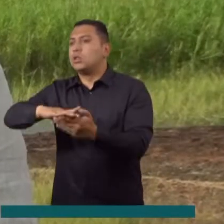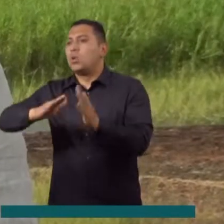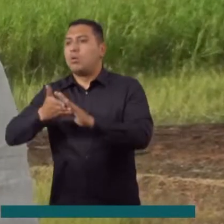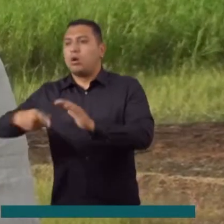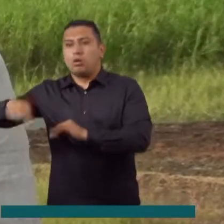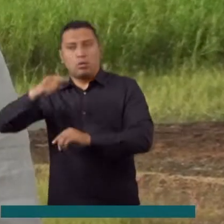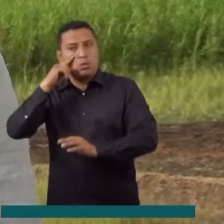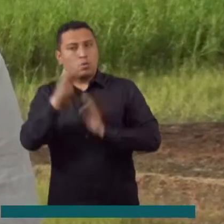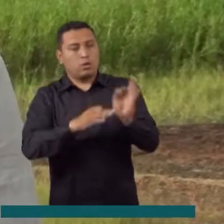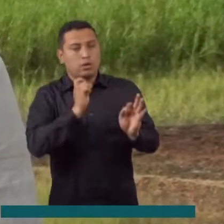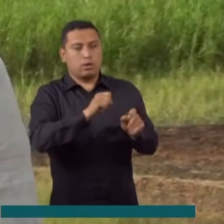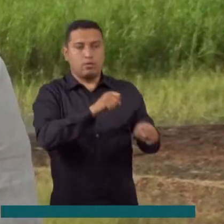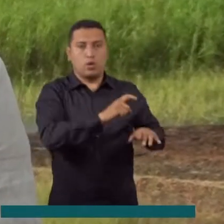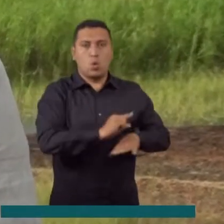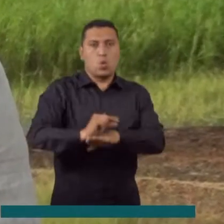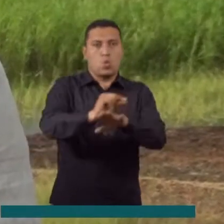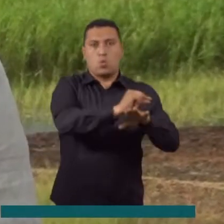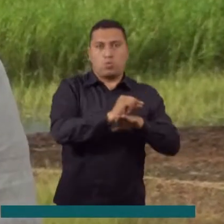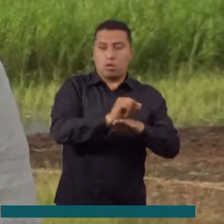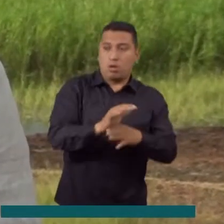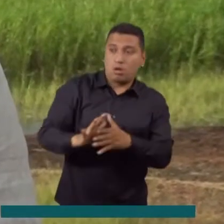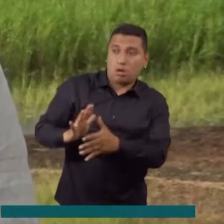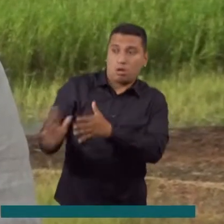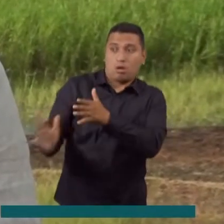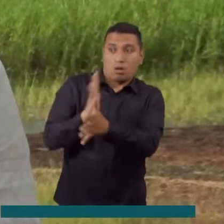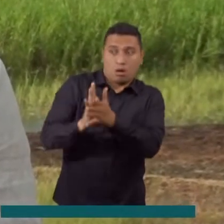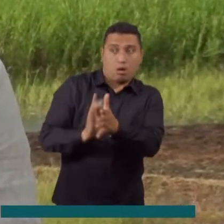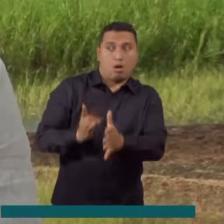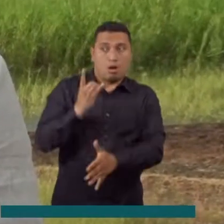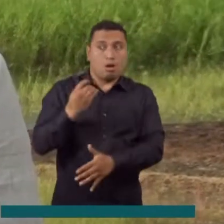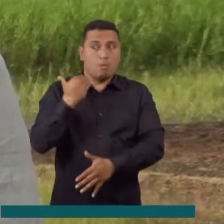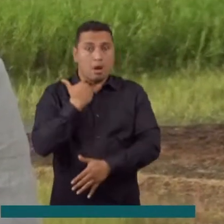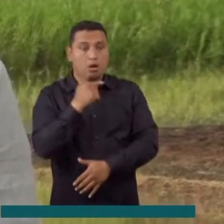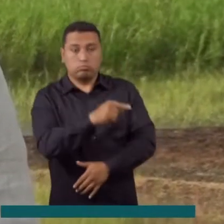nuestro departamento, informando de manera oportuna cualquier cosa que